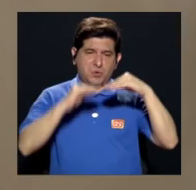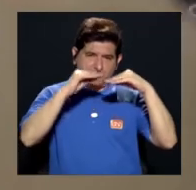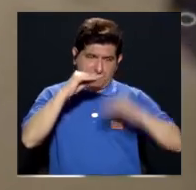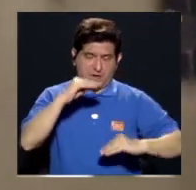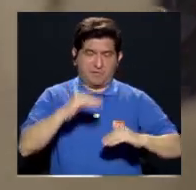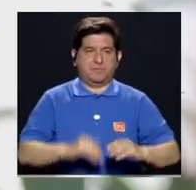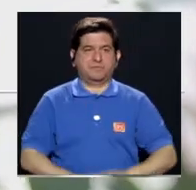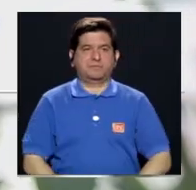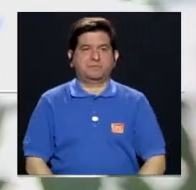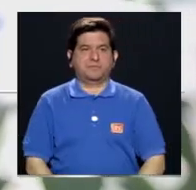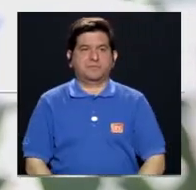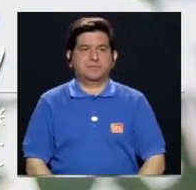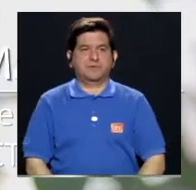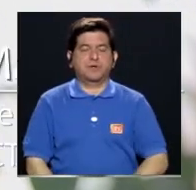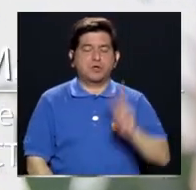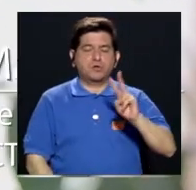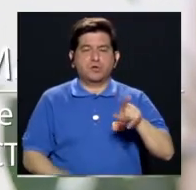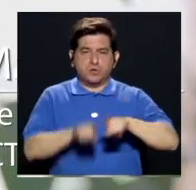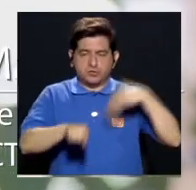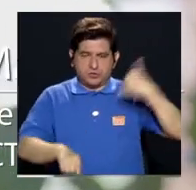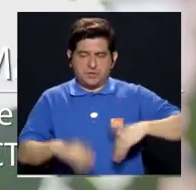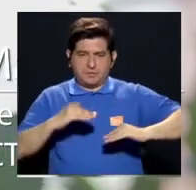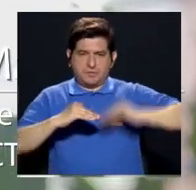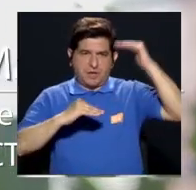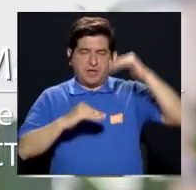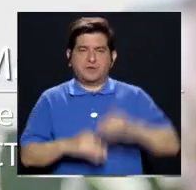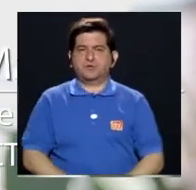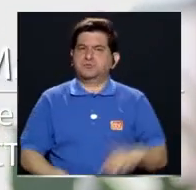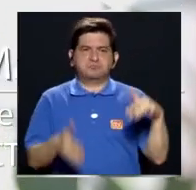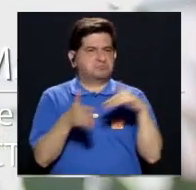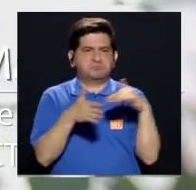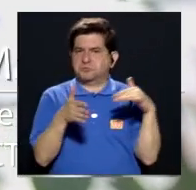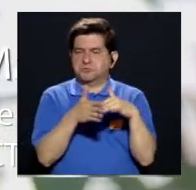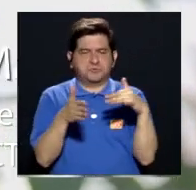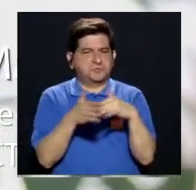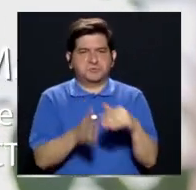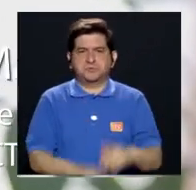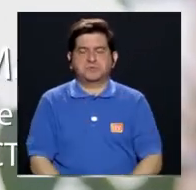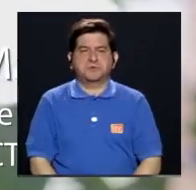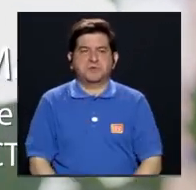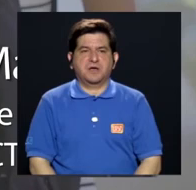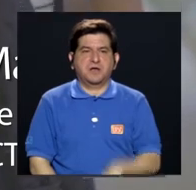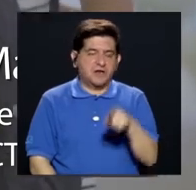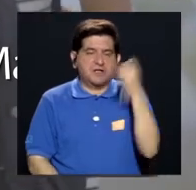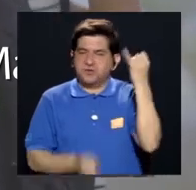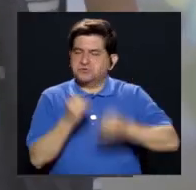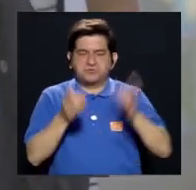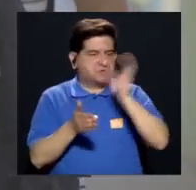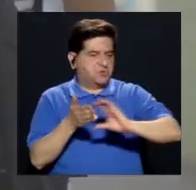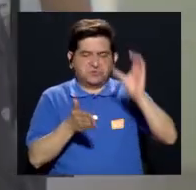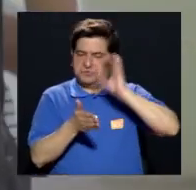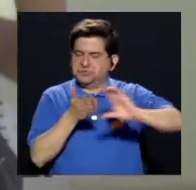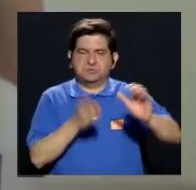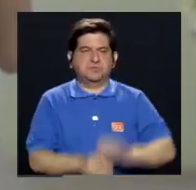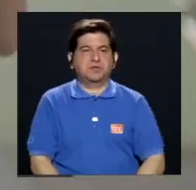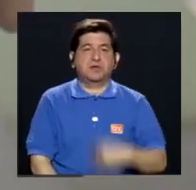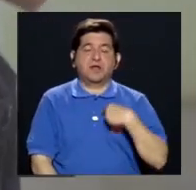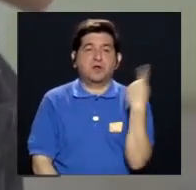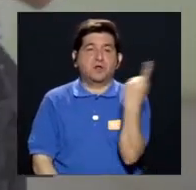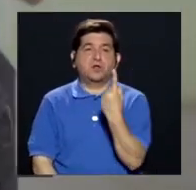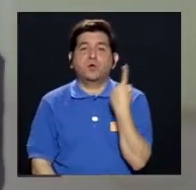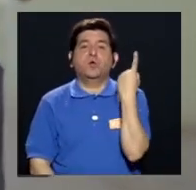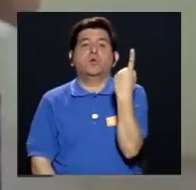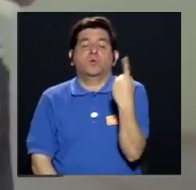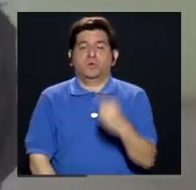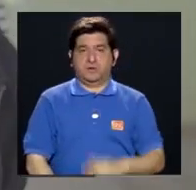menor, mis 2 hermanos mayores no estudian, ni siquiera terminaron el colegio y yo soy la única